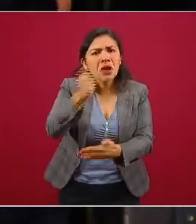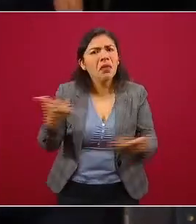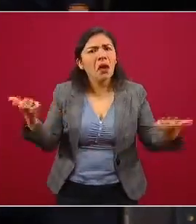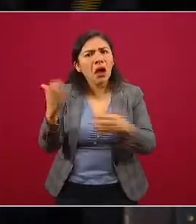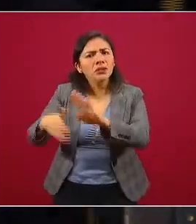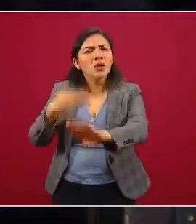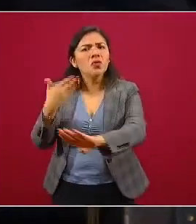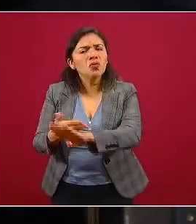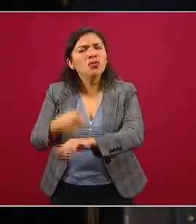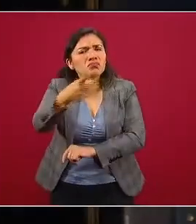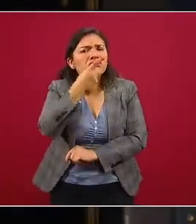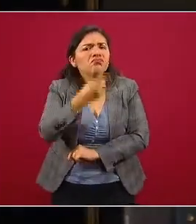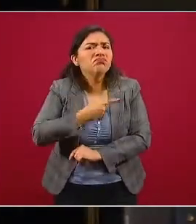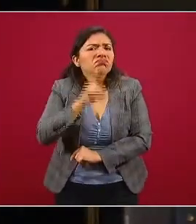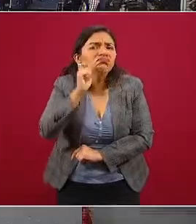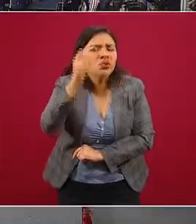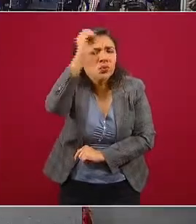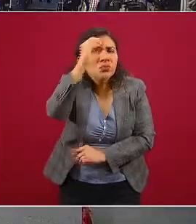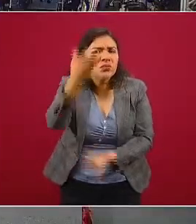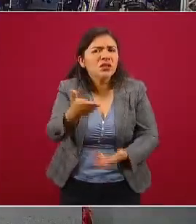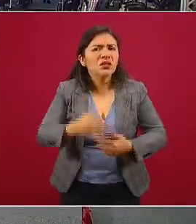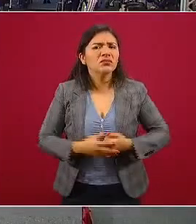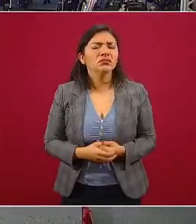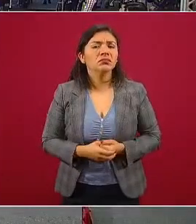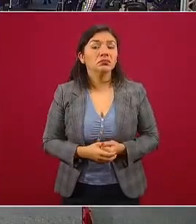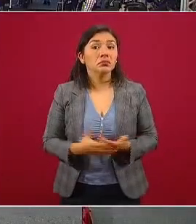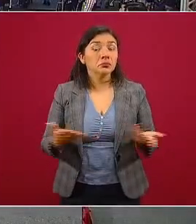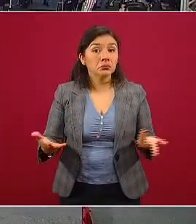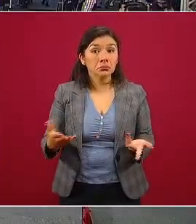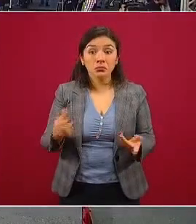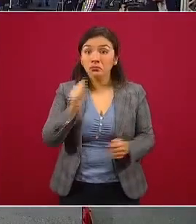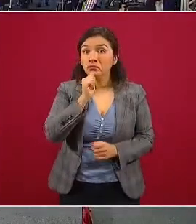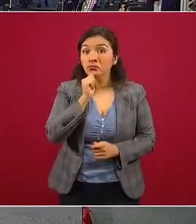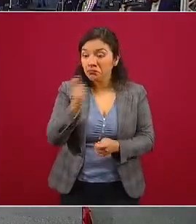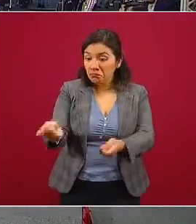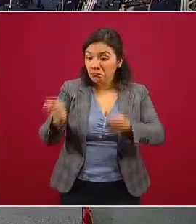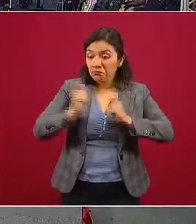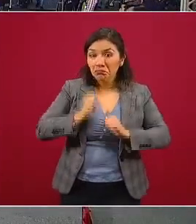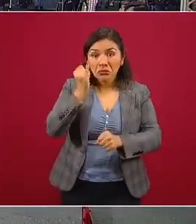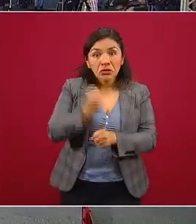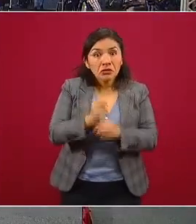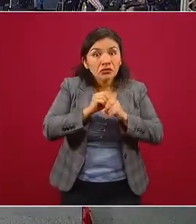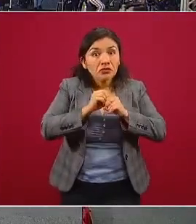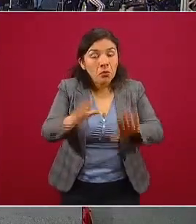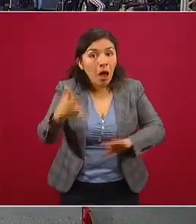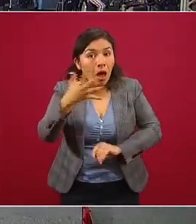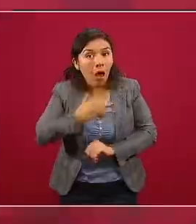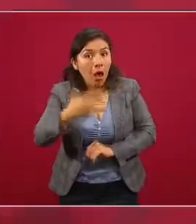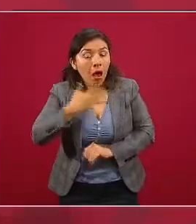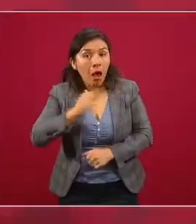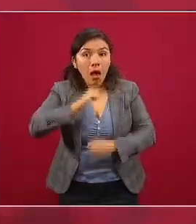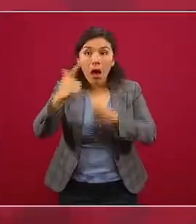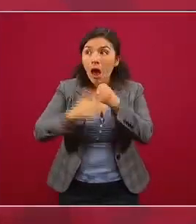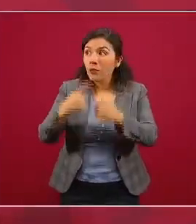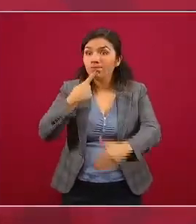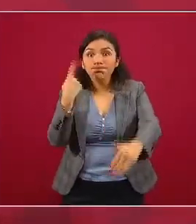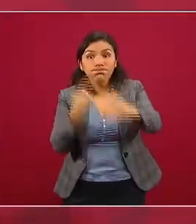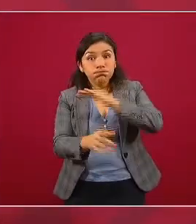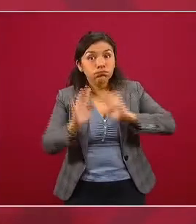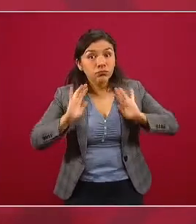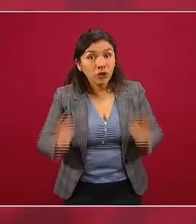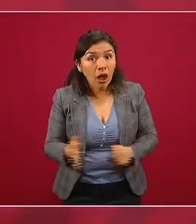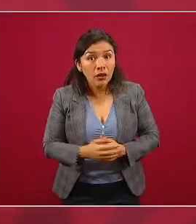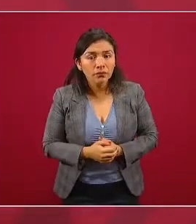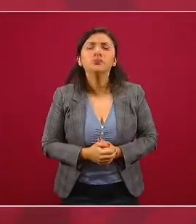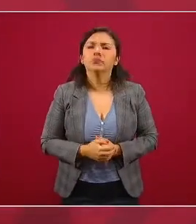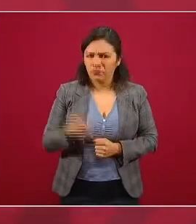dar en este sentido? Pues no tengo información de que existan denuncias. De hecho, ya hay